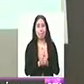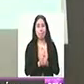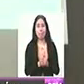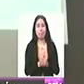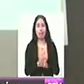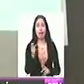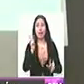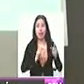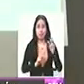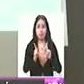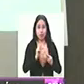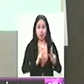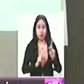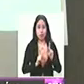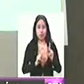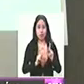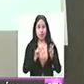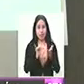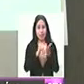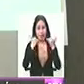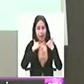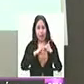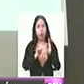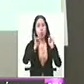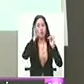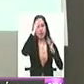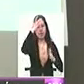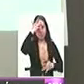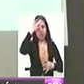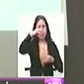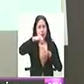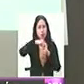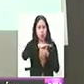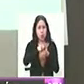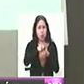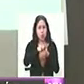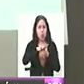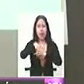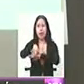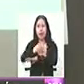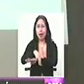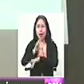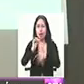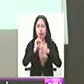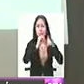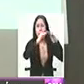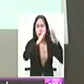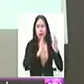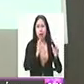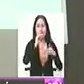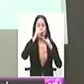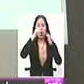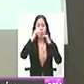personas activas que circulan con el virus en la calle o en la casa o donde